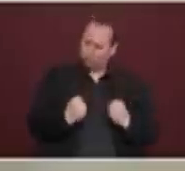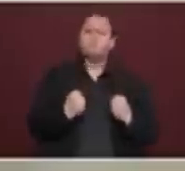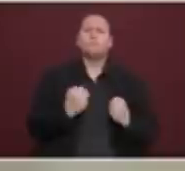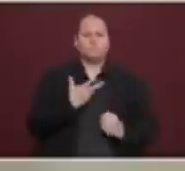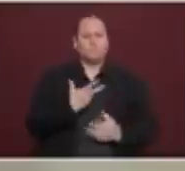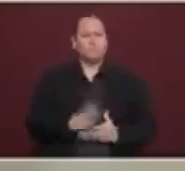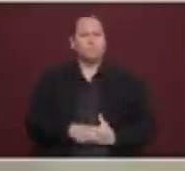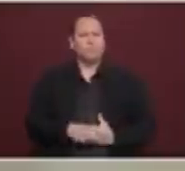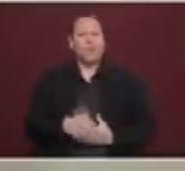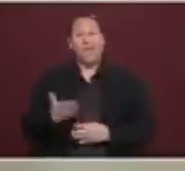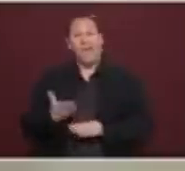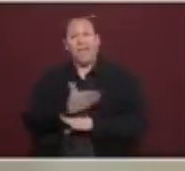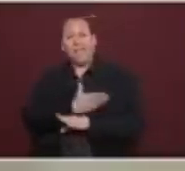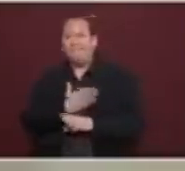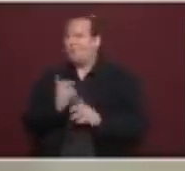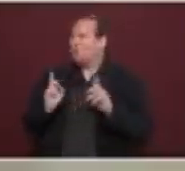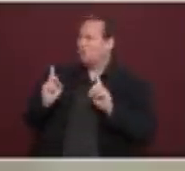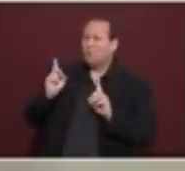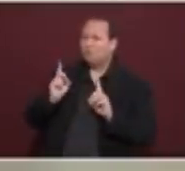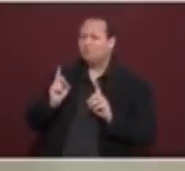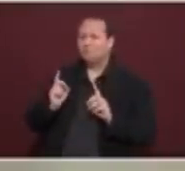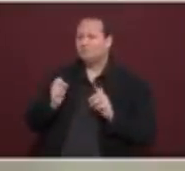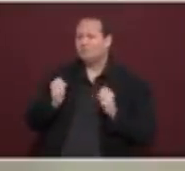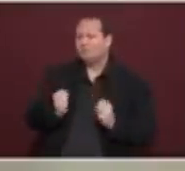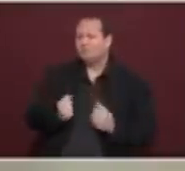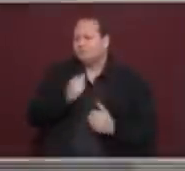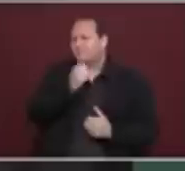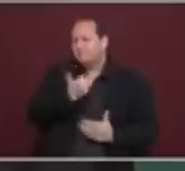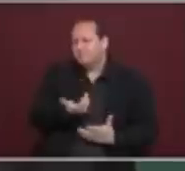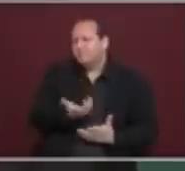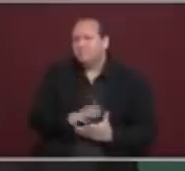no lo era aunque parezca increíble